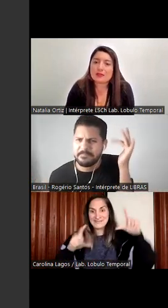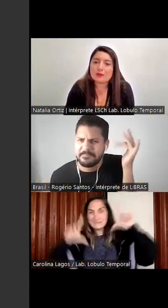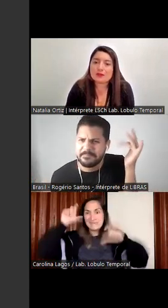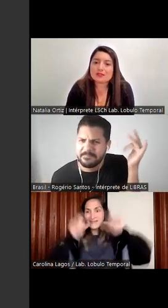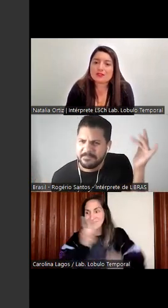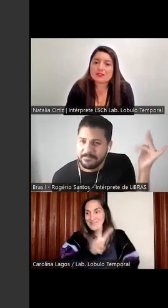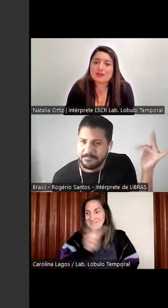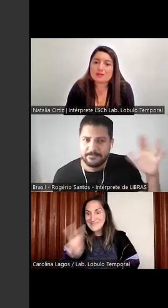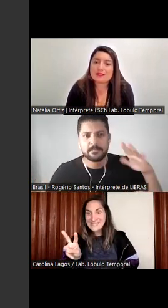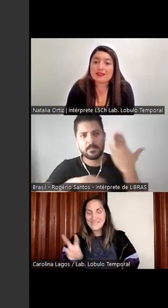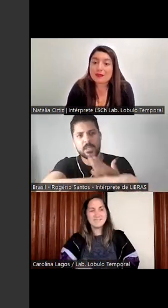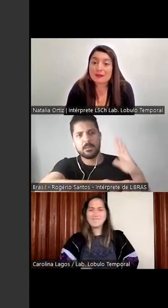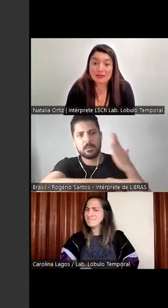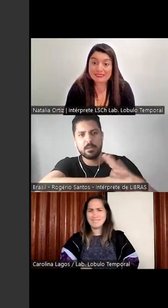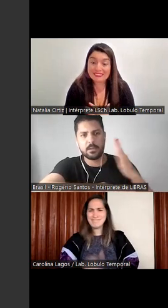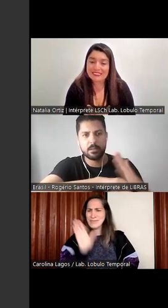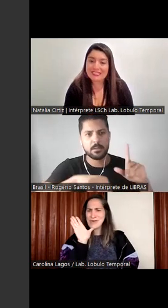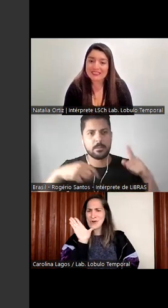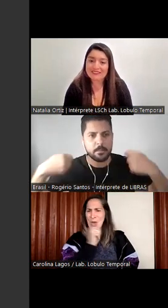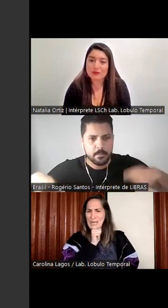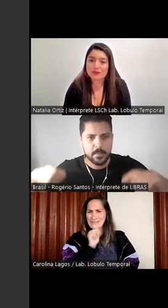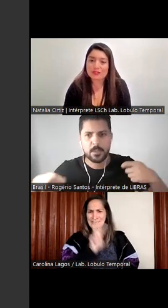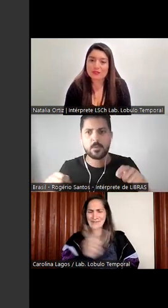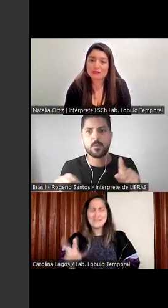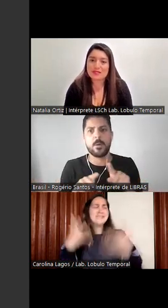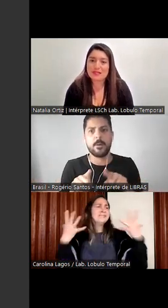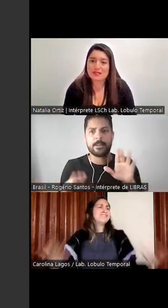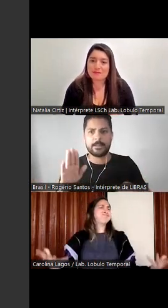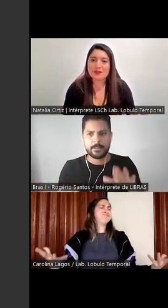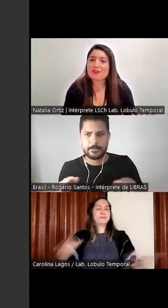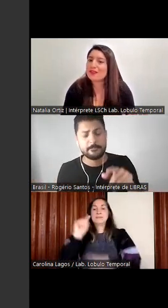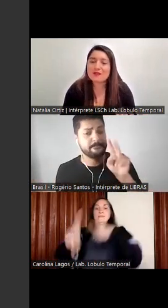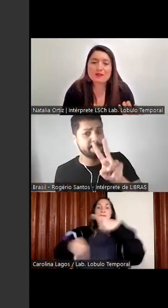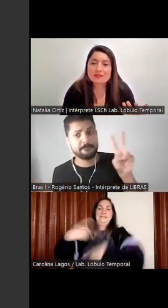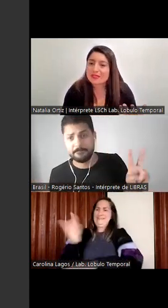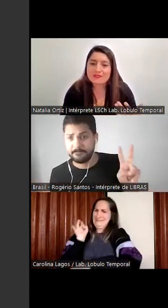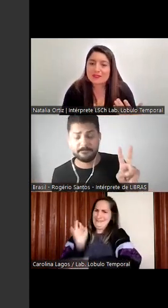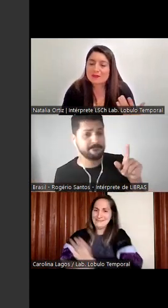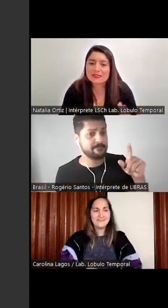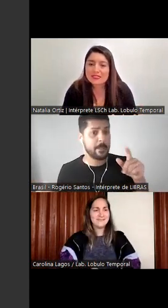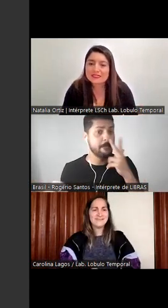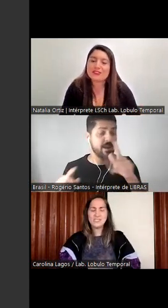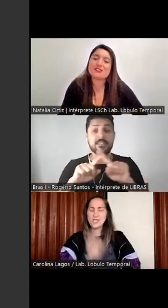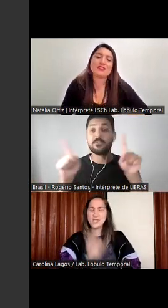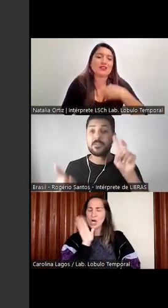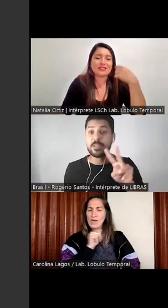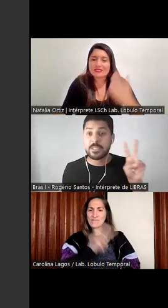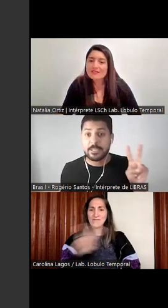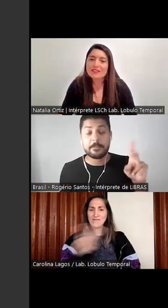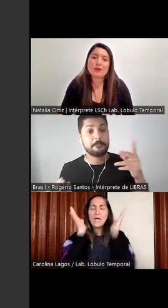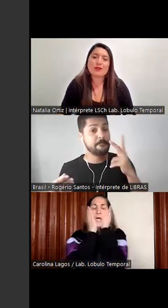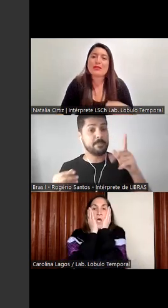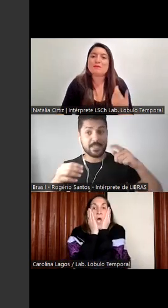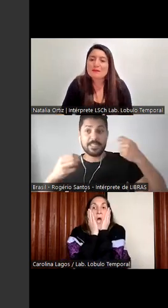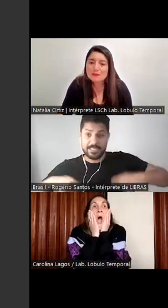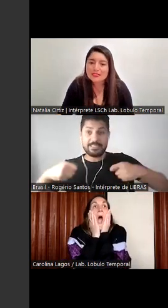con el equipo, yo mandaba la práctica que tenía de vernáculo visual y me decía, pero no hay vernáculo visual en el video que mandaste. Entonces, yo lo